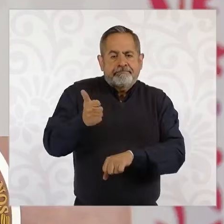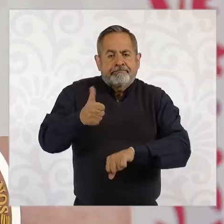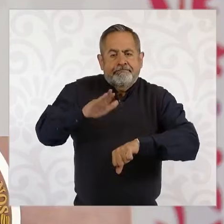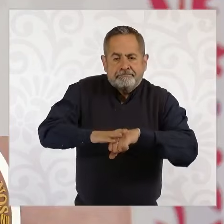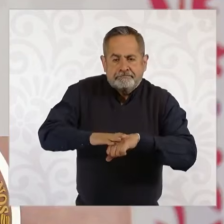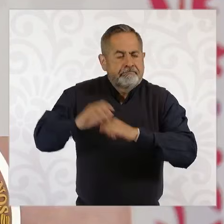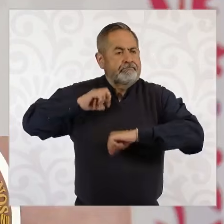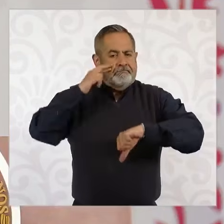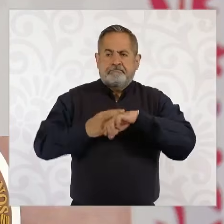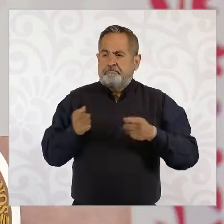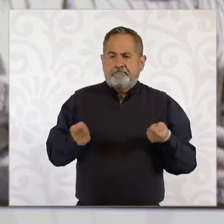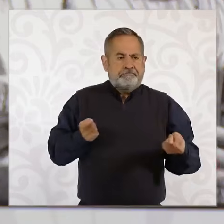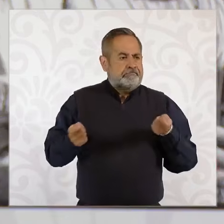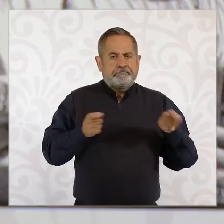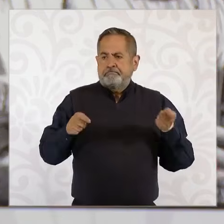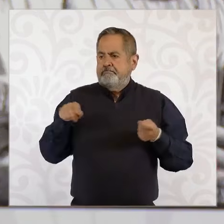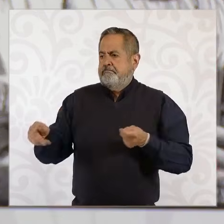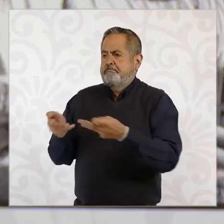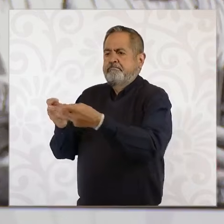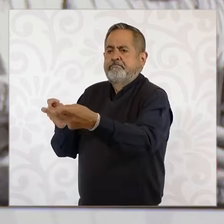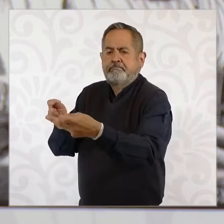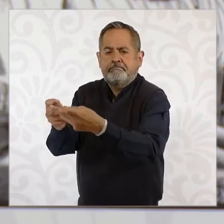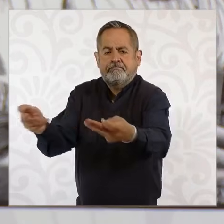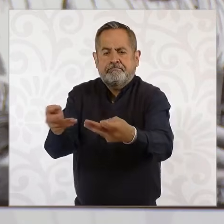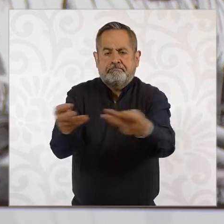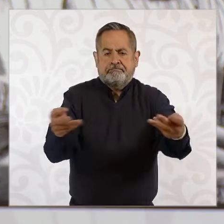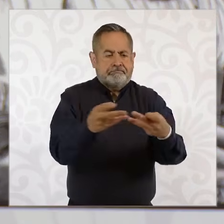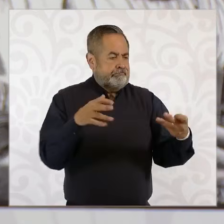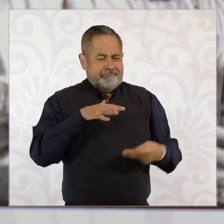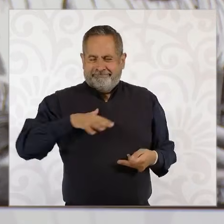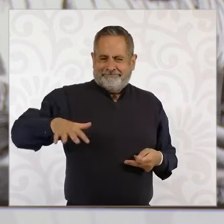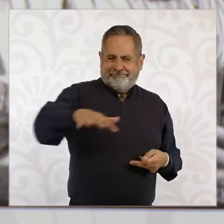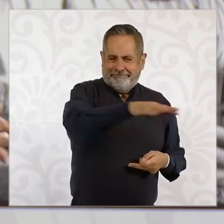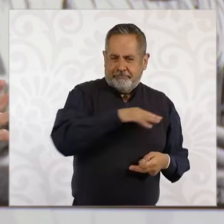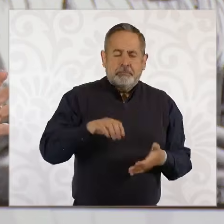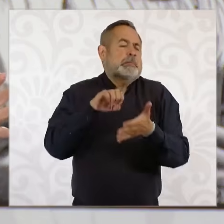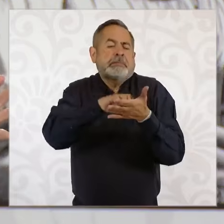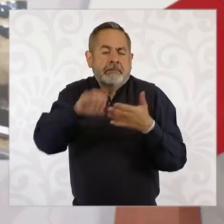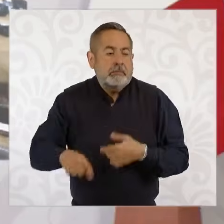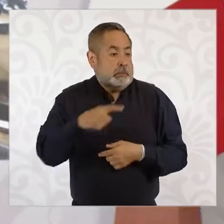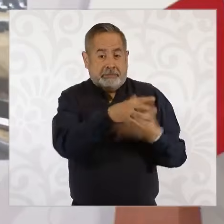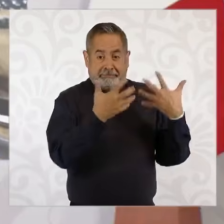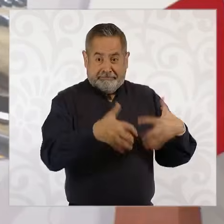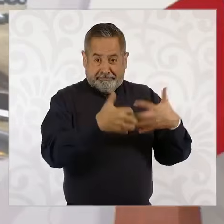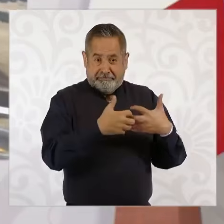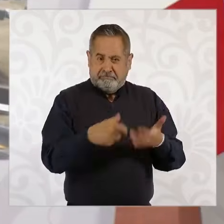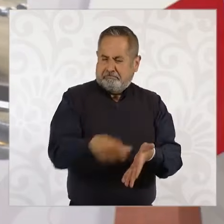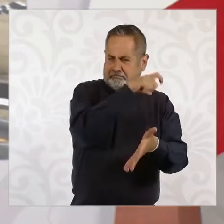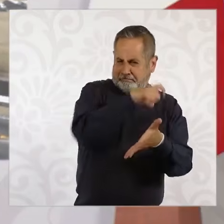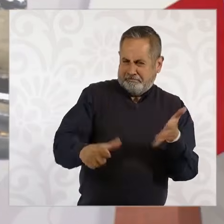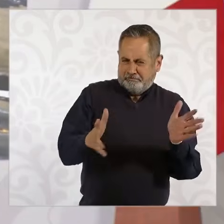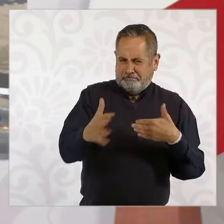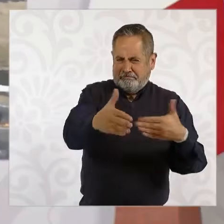administrando el polo de desarrollo para el bienestar. De tal manera que si compró una fábrica o un predio, pero lo